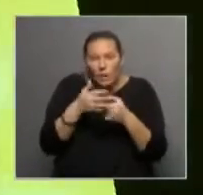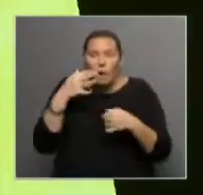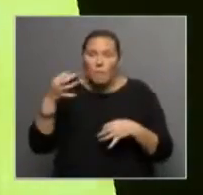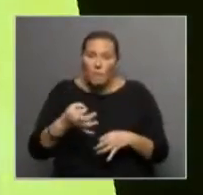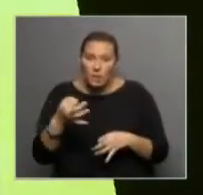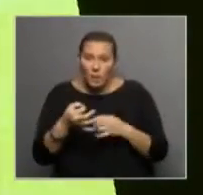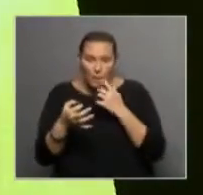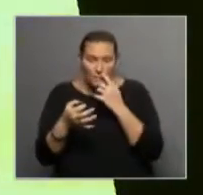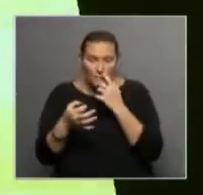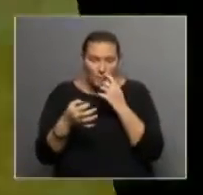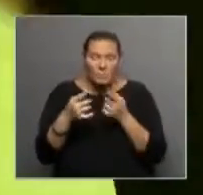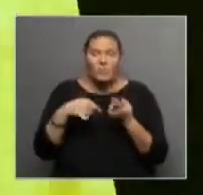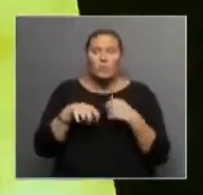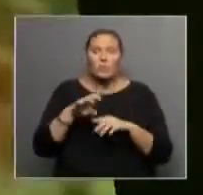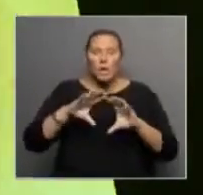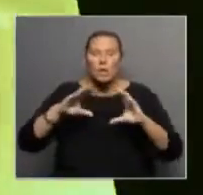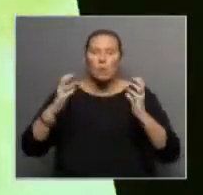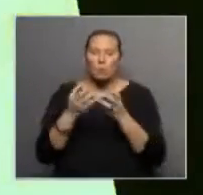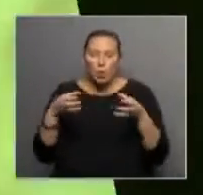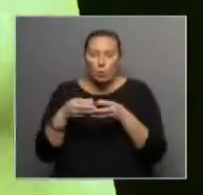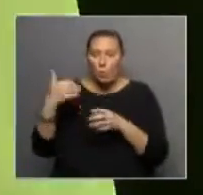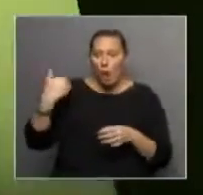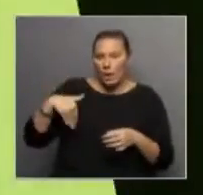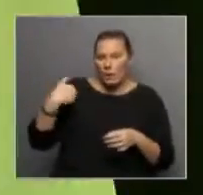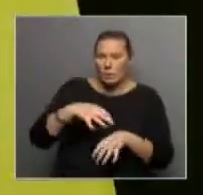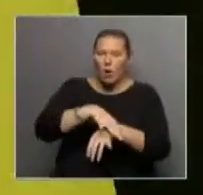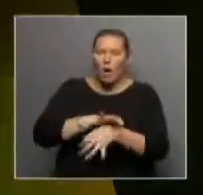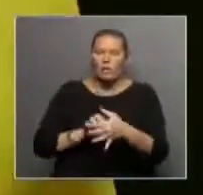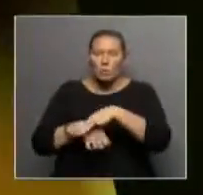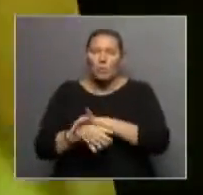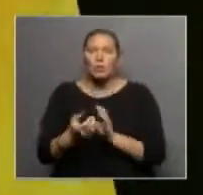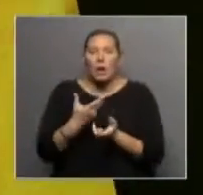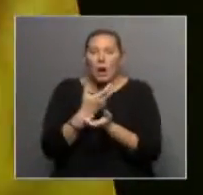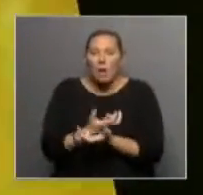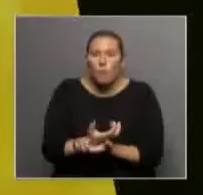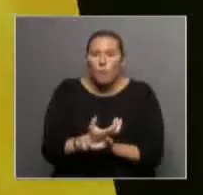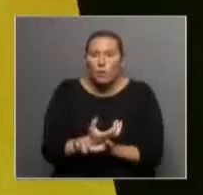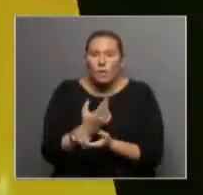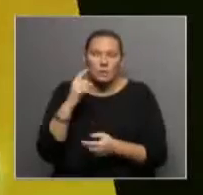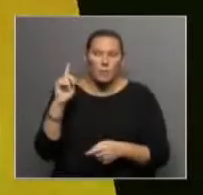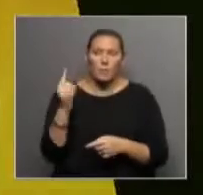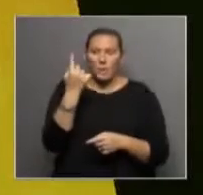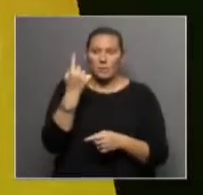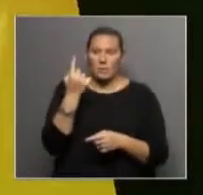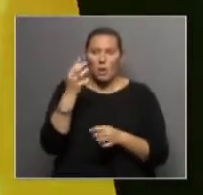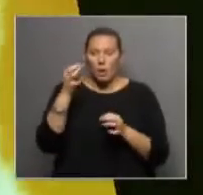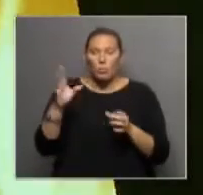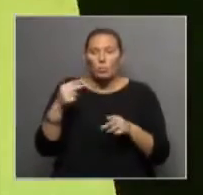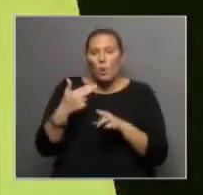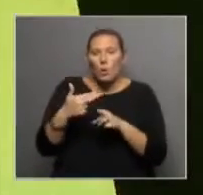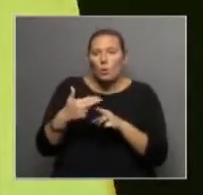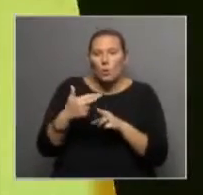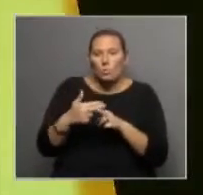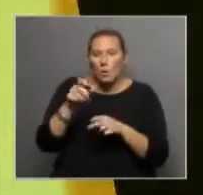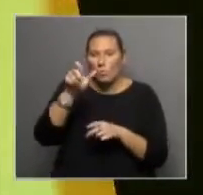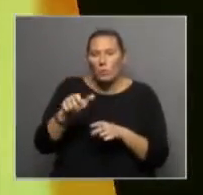En ese sentido, en todo el mundo, el equipo argentino de antropología forense es referencial, junto con el nombre de quien fuera